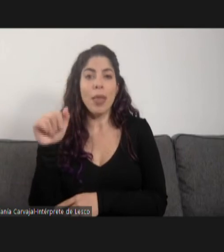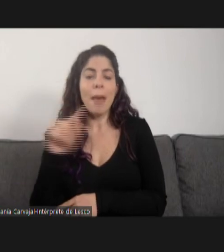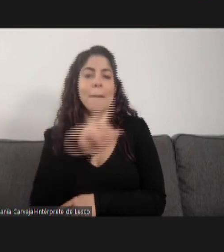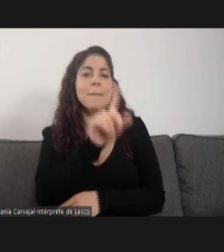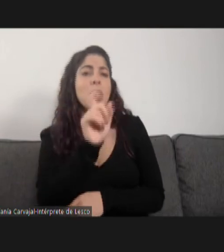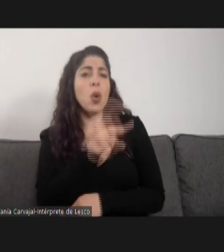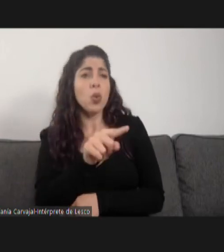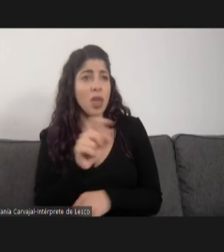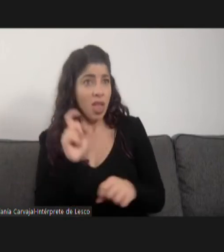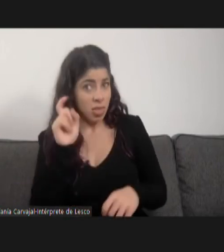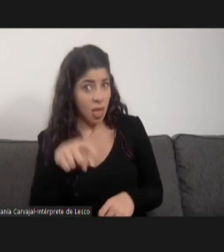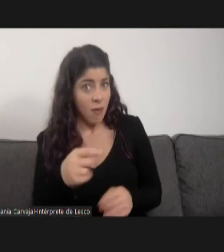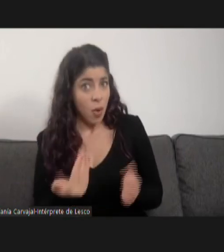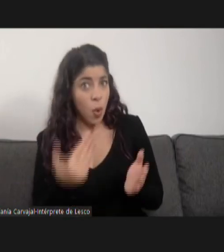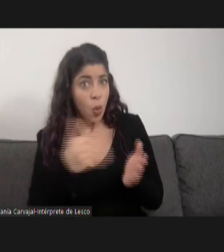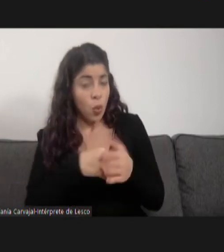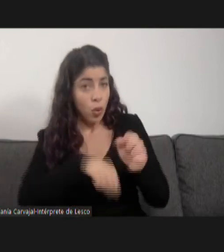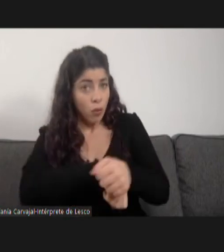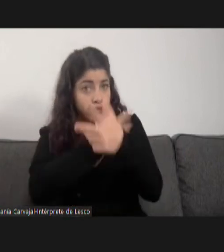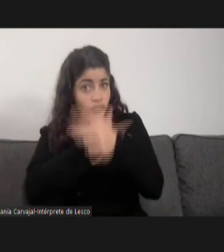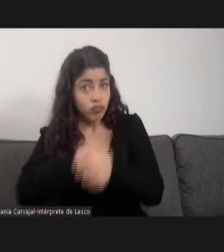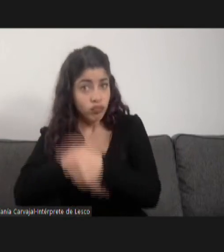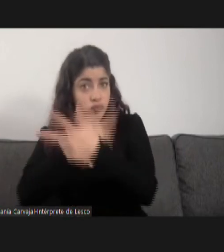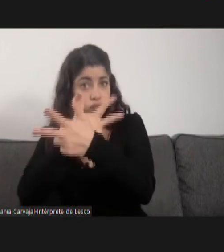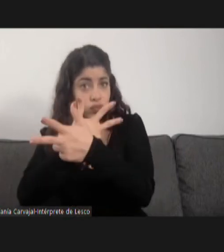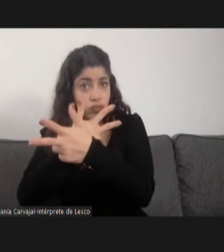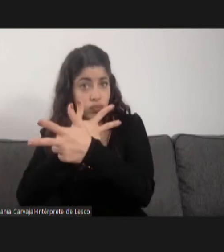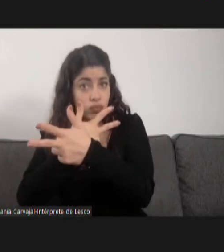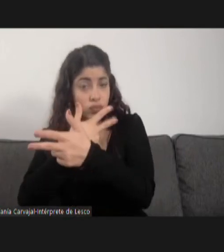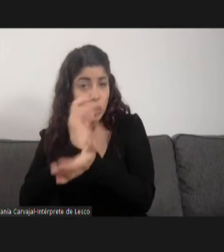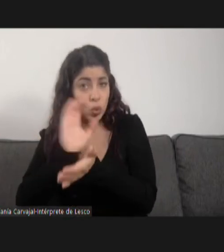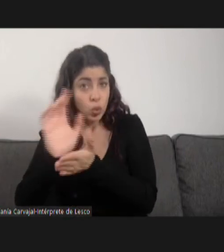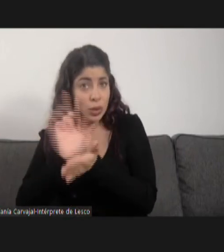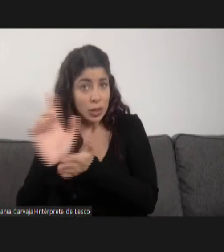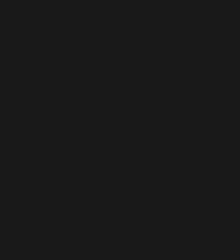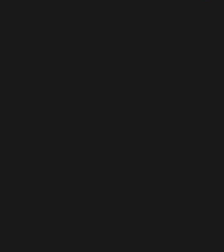debe volver a la virtualidad en el curso lectivo.